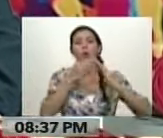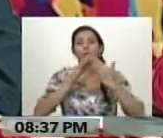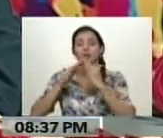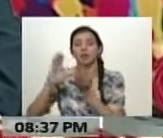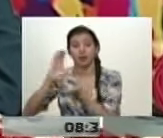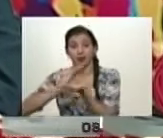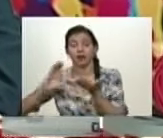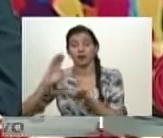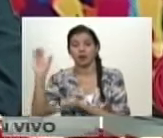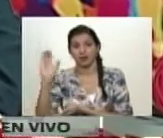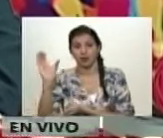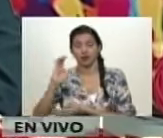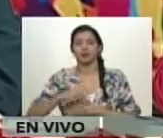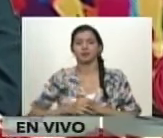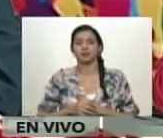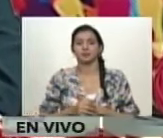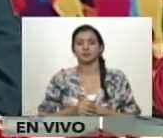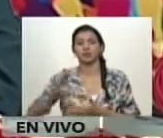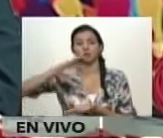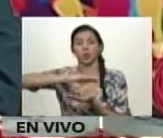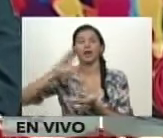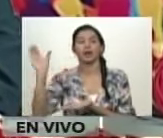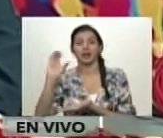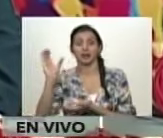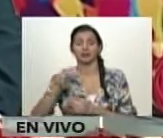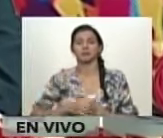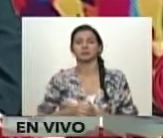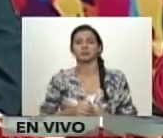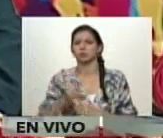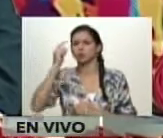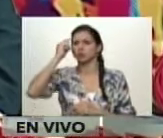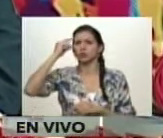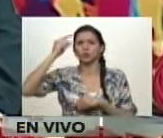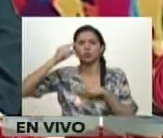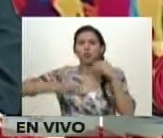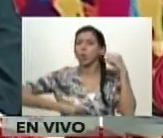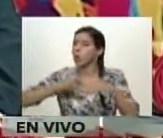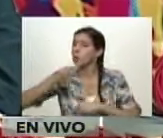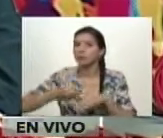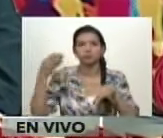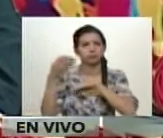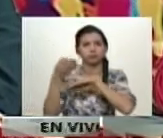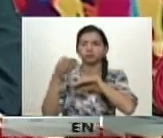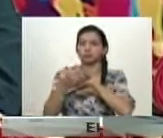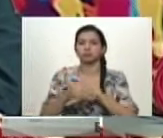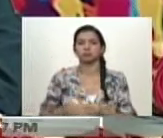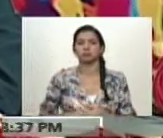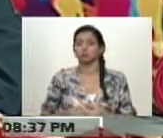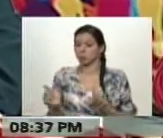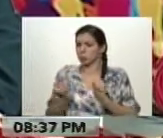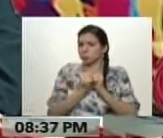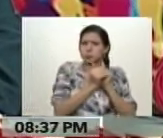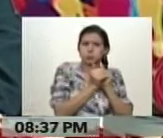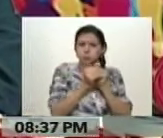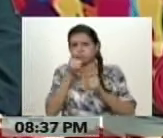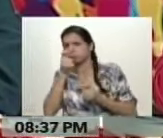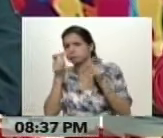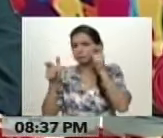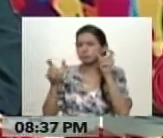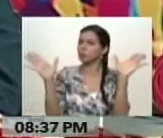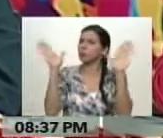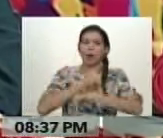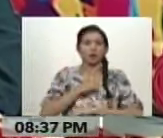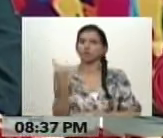ciudad capital de Caracas todos los días. Se va sin escolta,